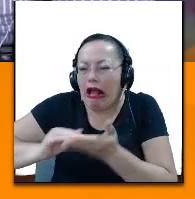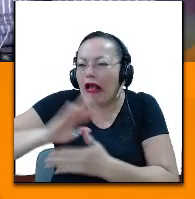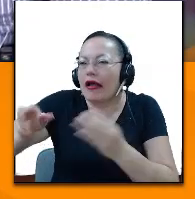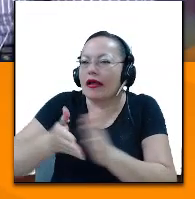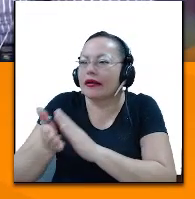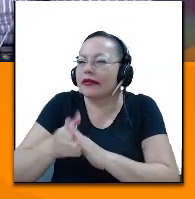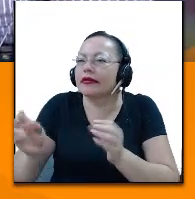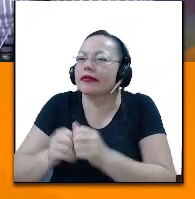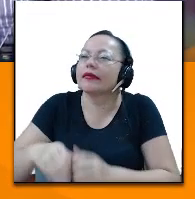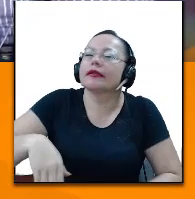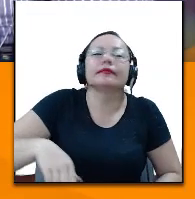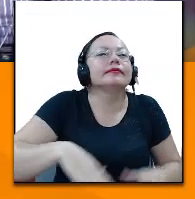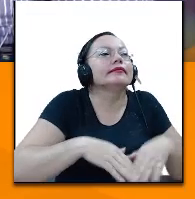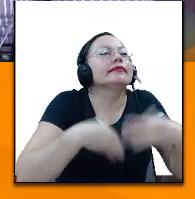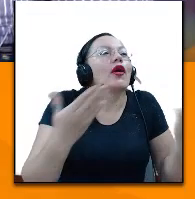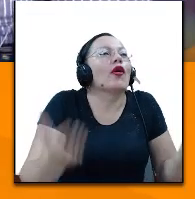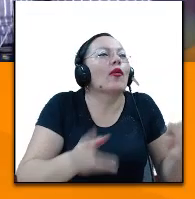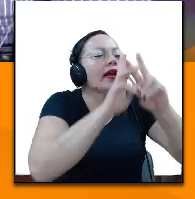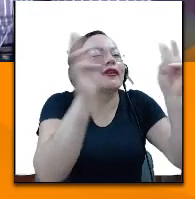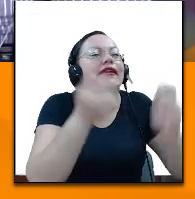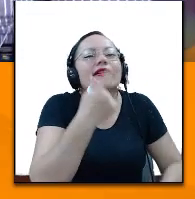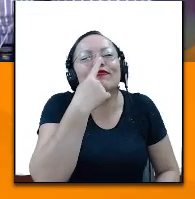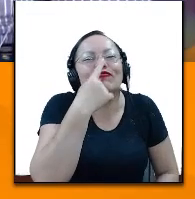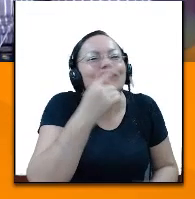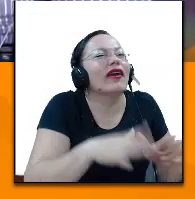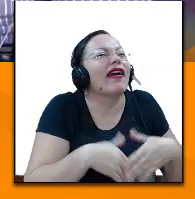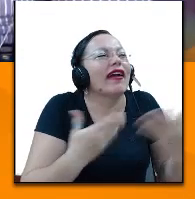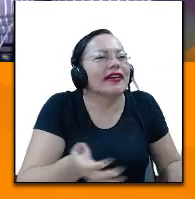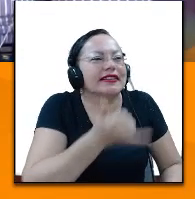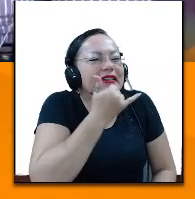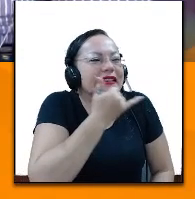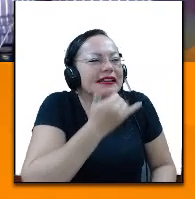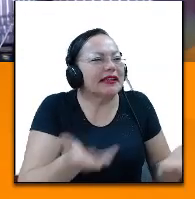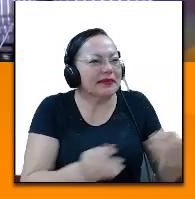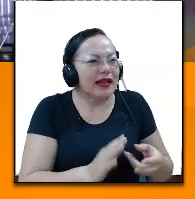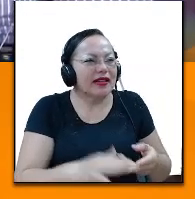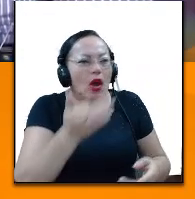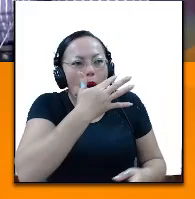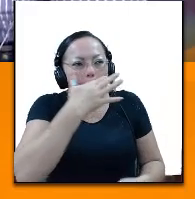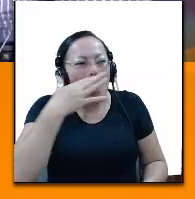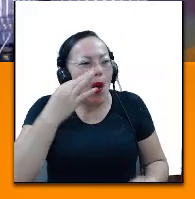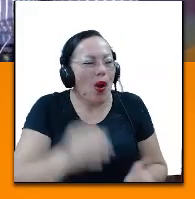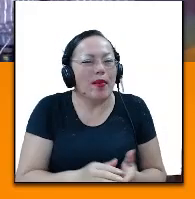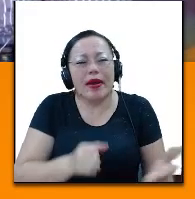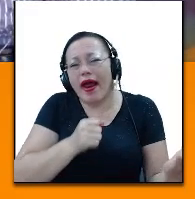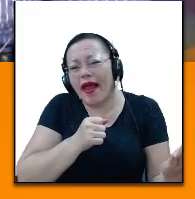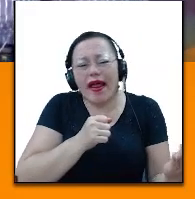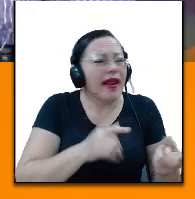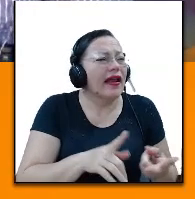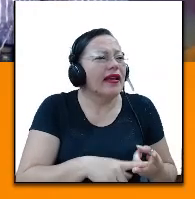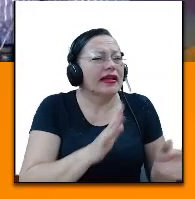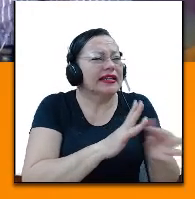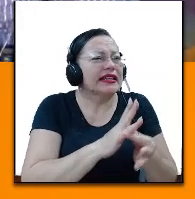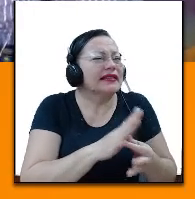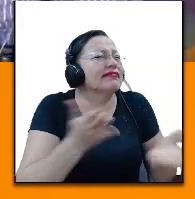Gerard. Bueno, chismecito, ¿cómo es el tema de qué pasó con Pipe? ¿Qué fue lo que pasó con bueno, su